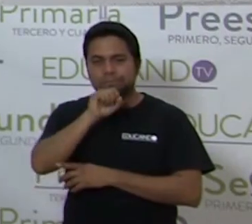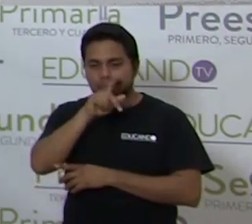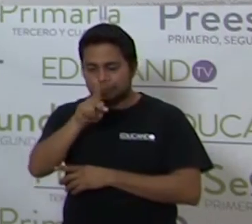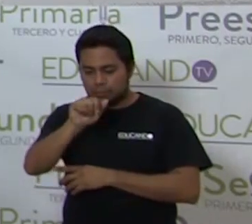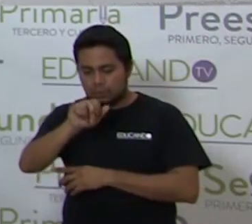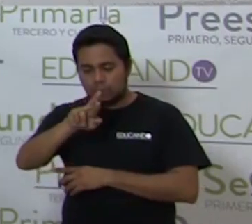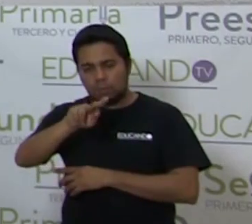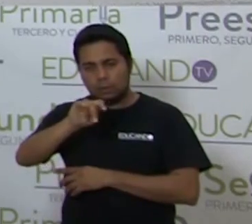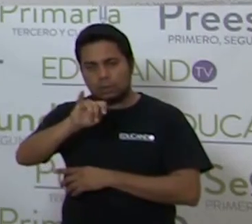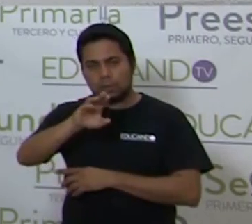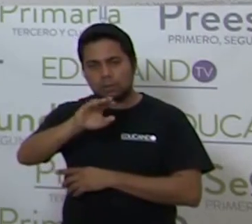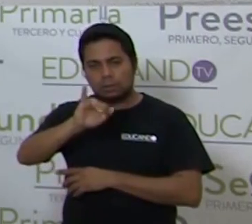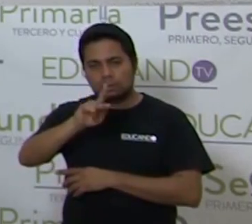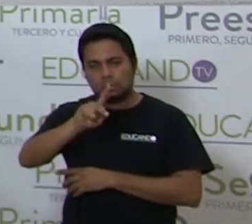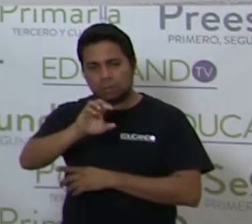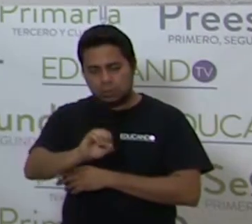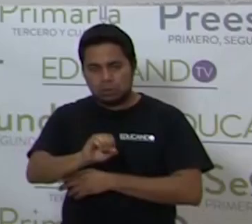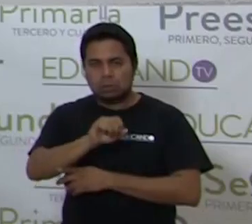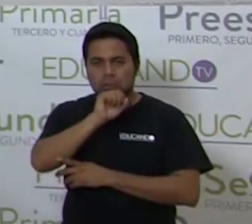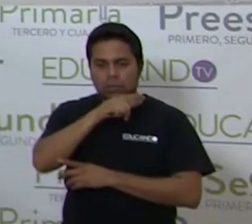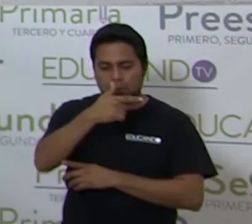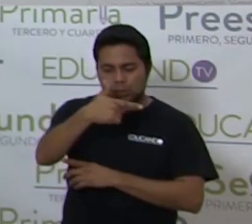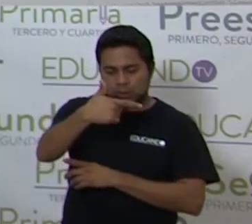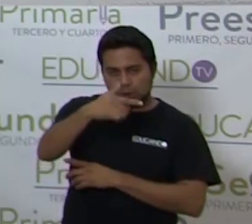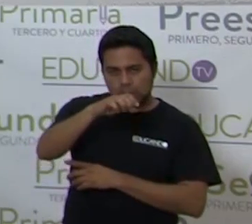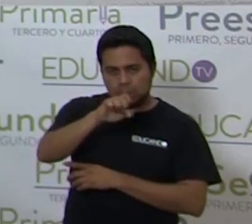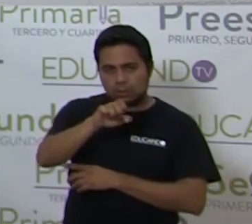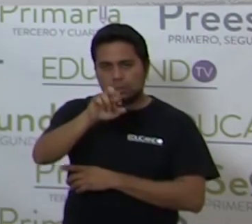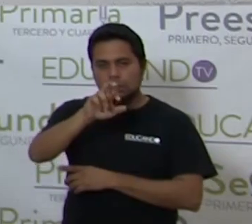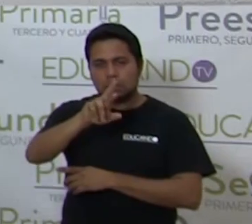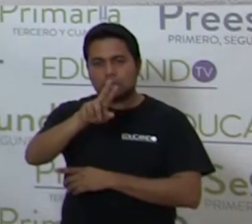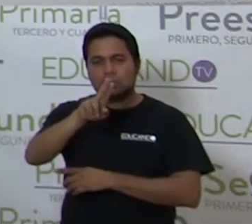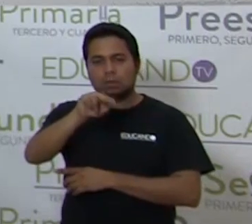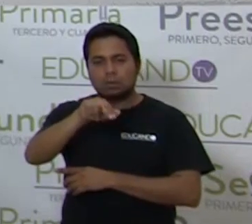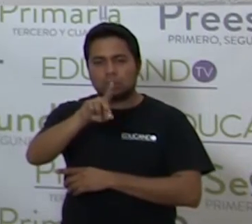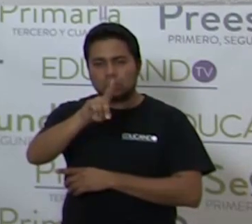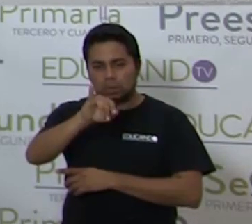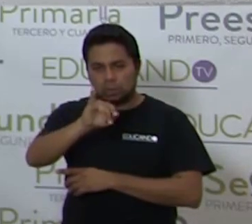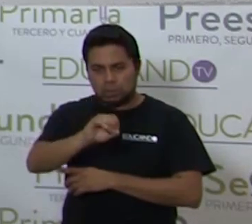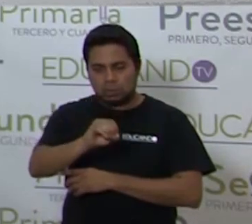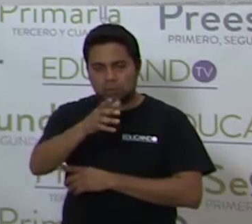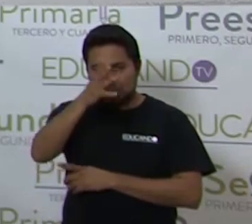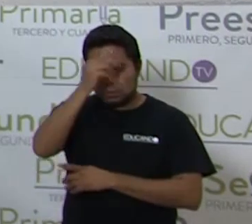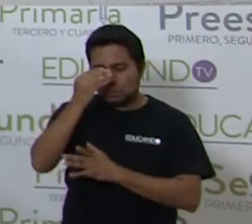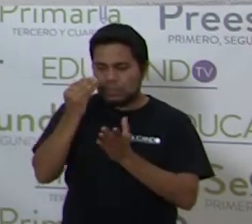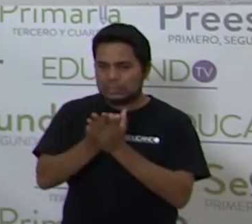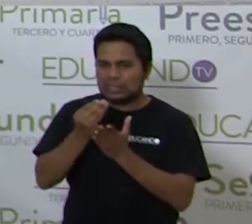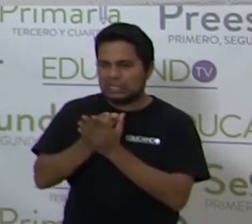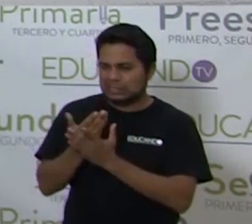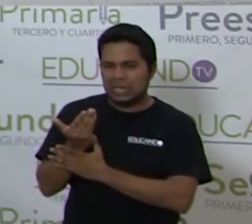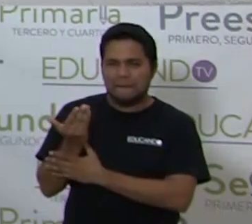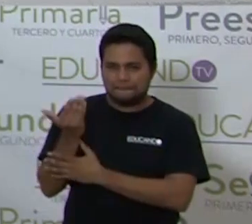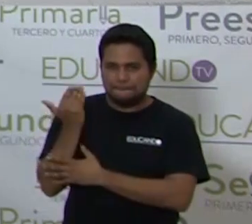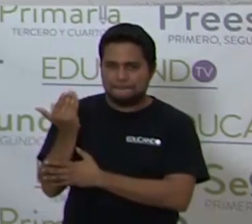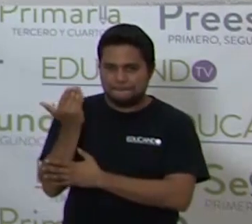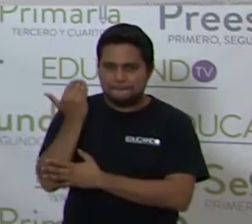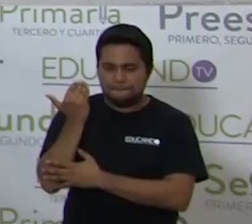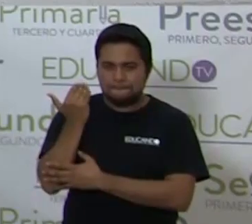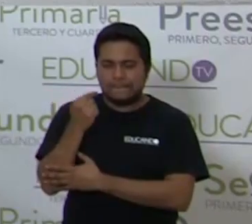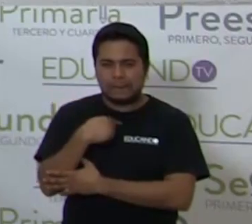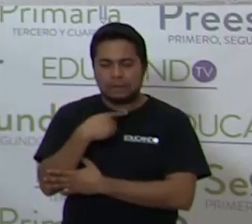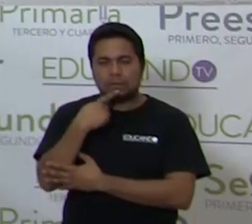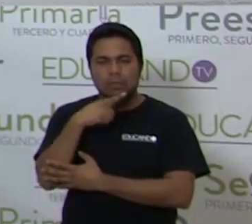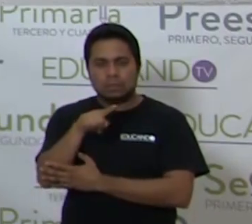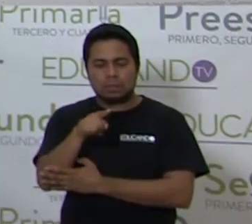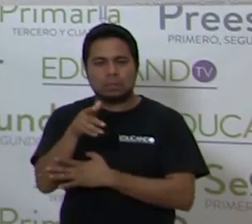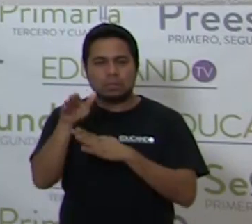participio y el gerundio. En la sección anterior hablamos